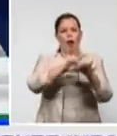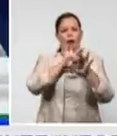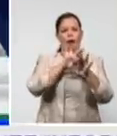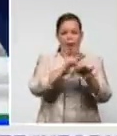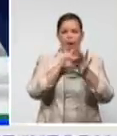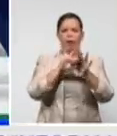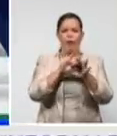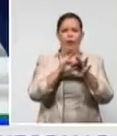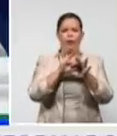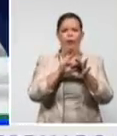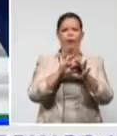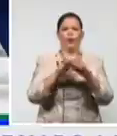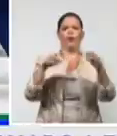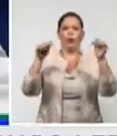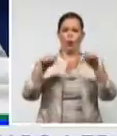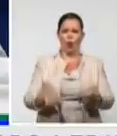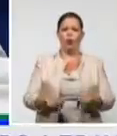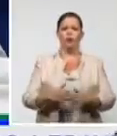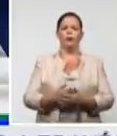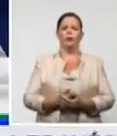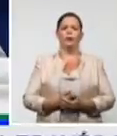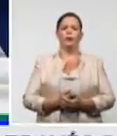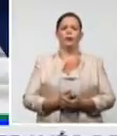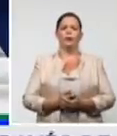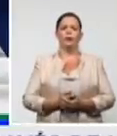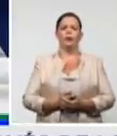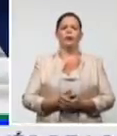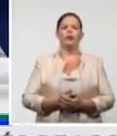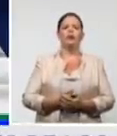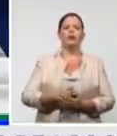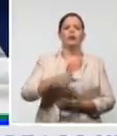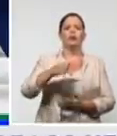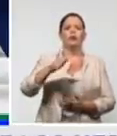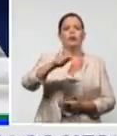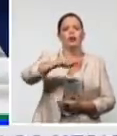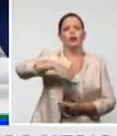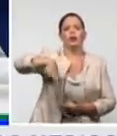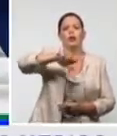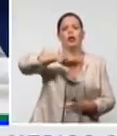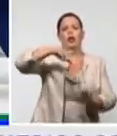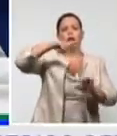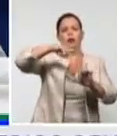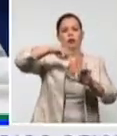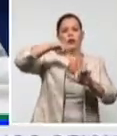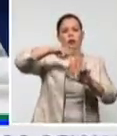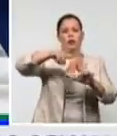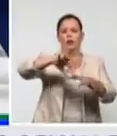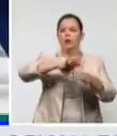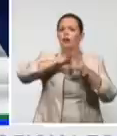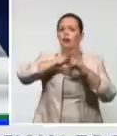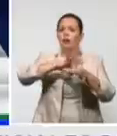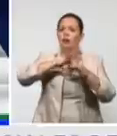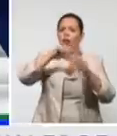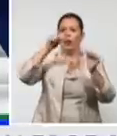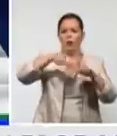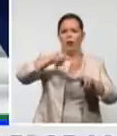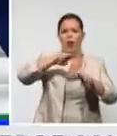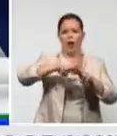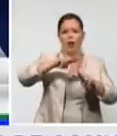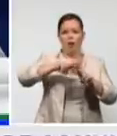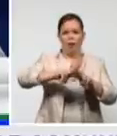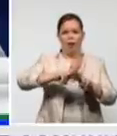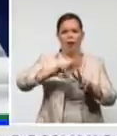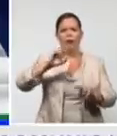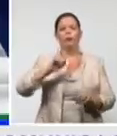hoy en las salas de terapia intensiva de nuestros hospitales aquí en La Habana y 2 casos